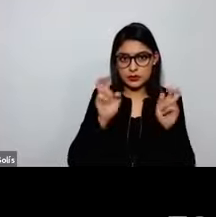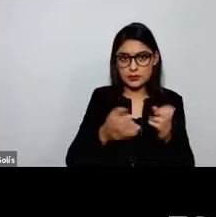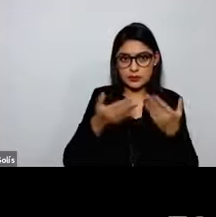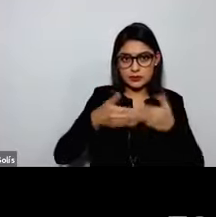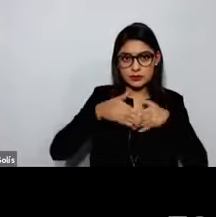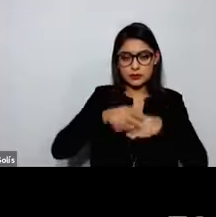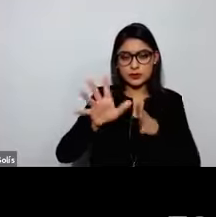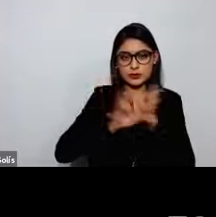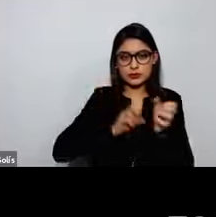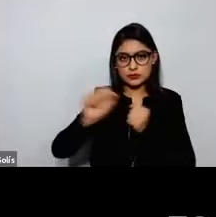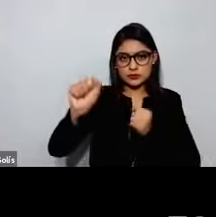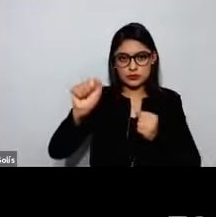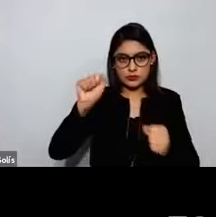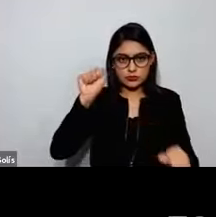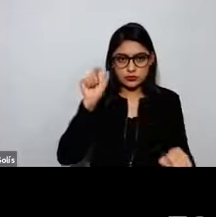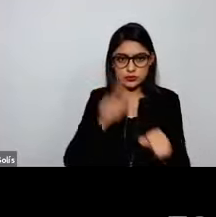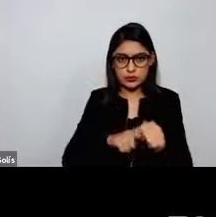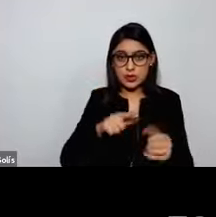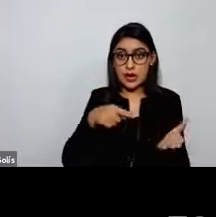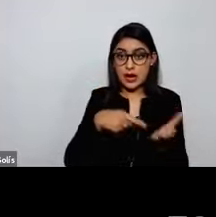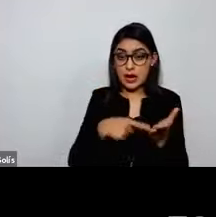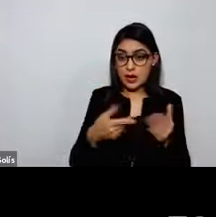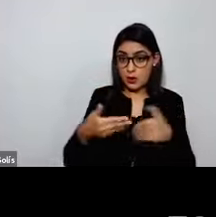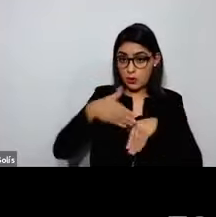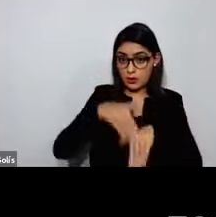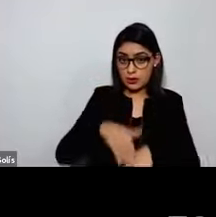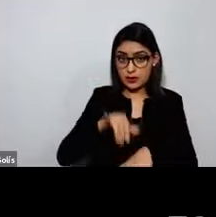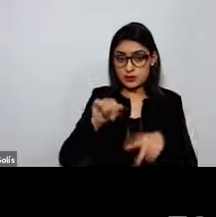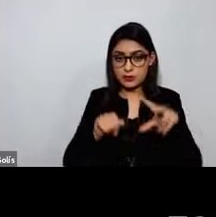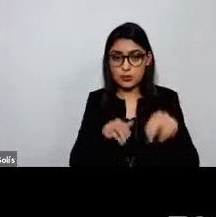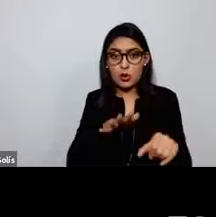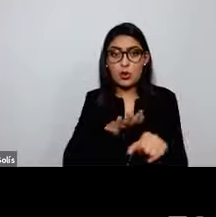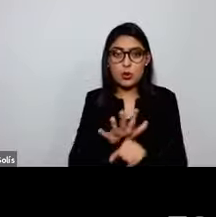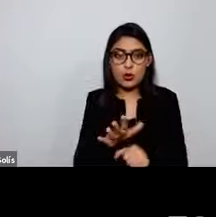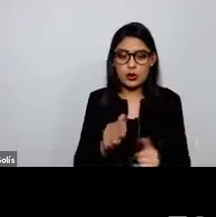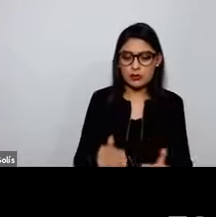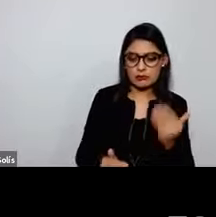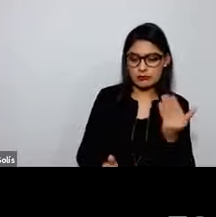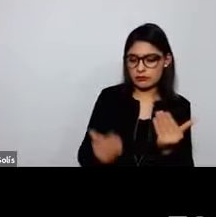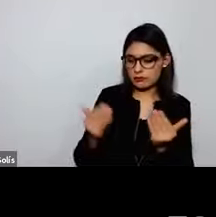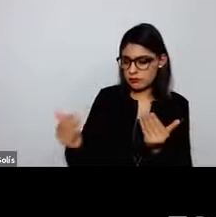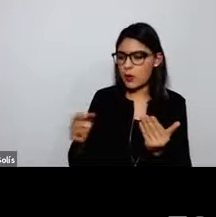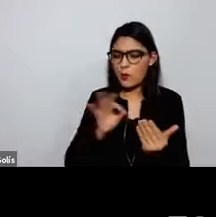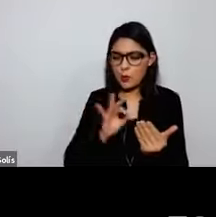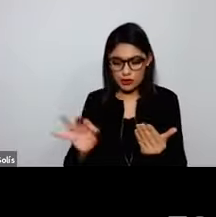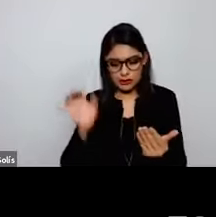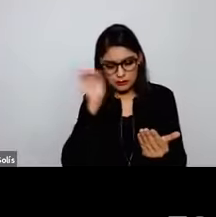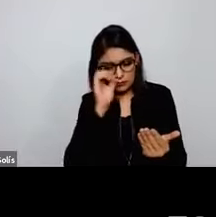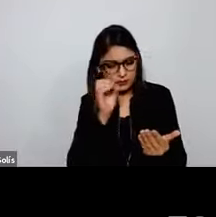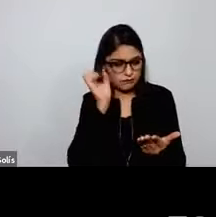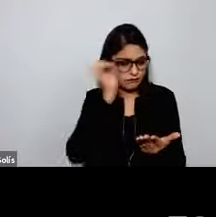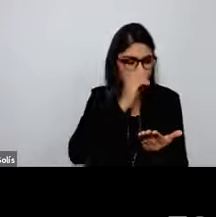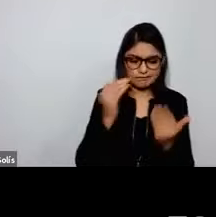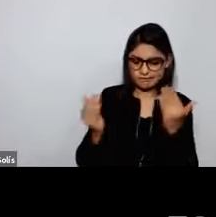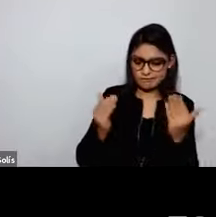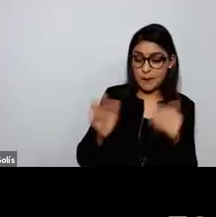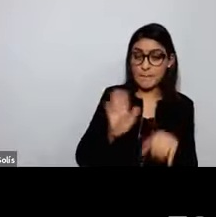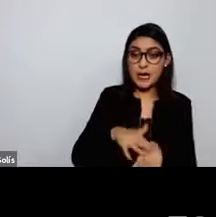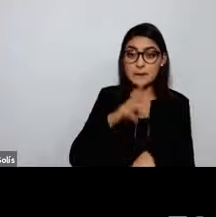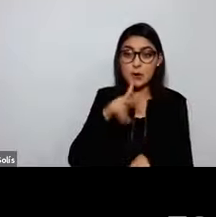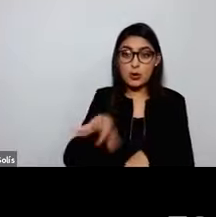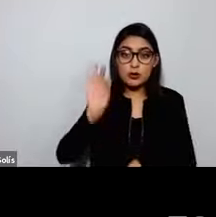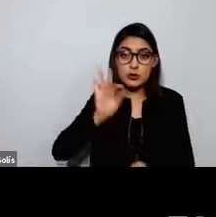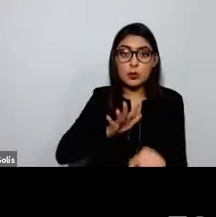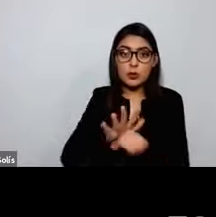a cabo, en qué condiciones, qué interpretaciones hay que preferir, todo este tema de las categorías sospechosas, cómo